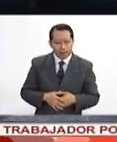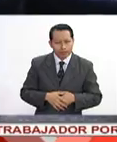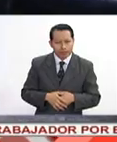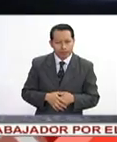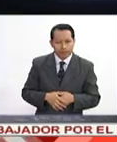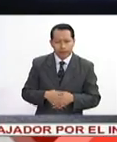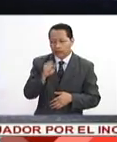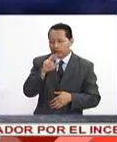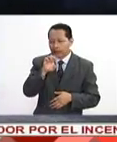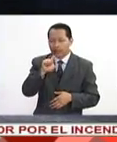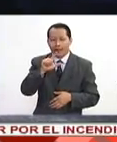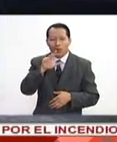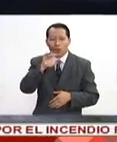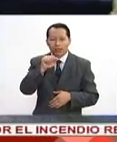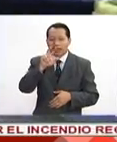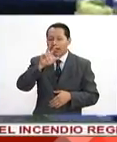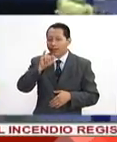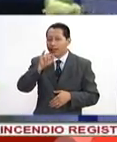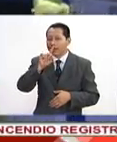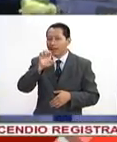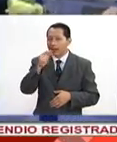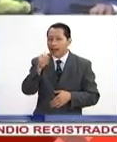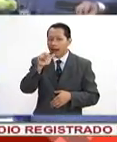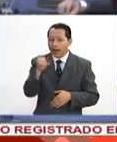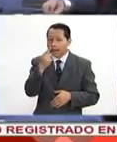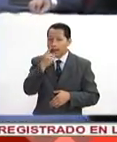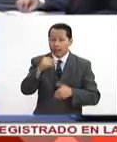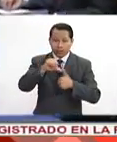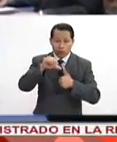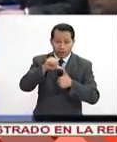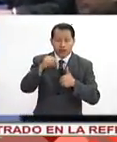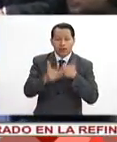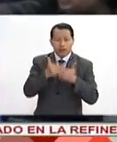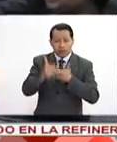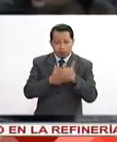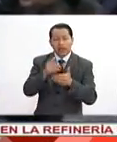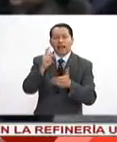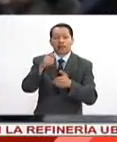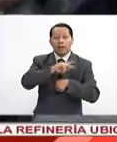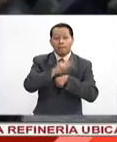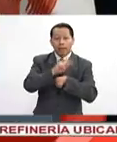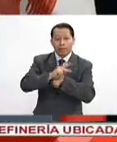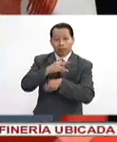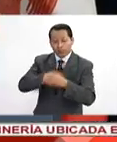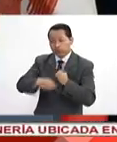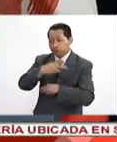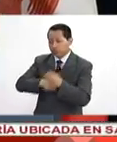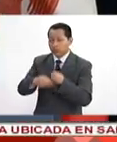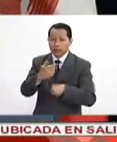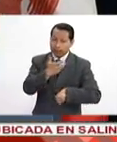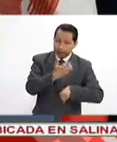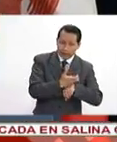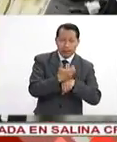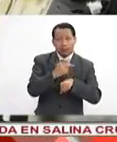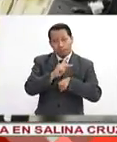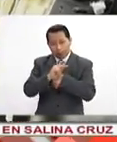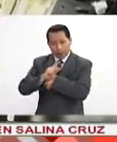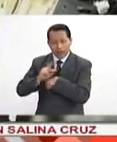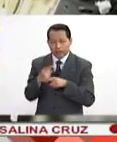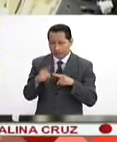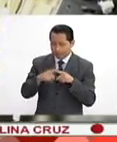El canciller Luis Videgaray aseguró que el desarrollo de Centroamérica es una responsabilidad compartida con Estados Unidos y otras naciones